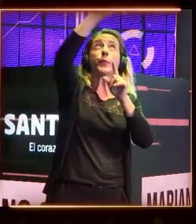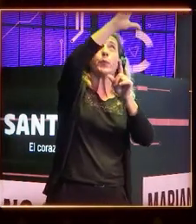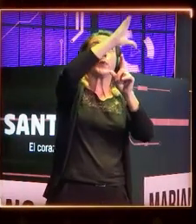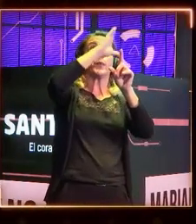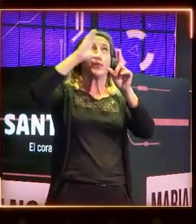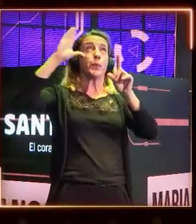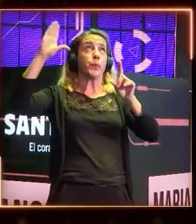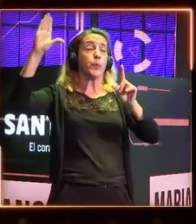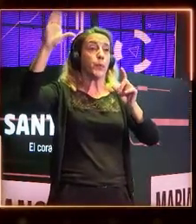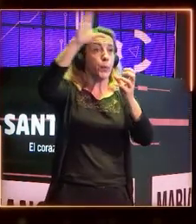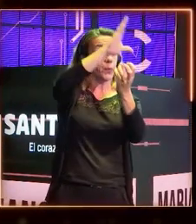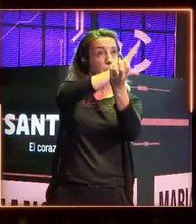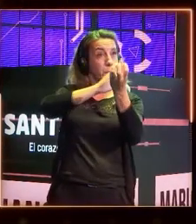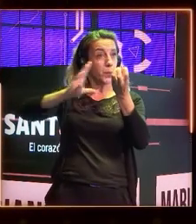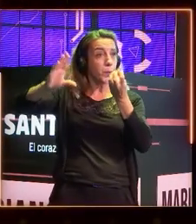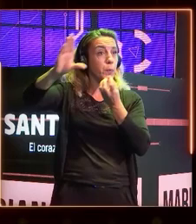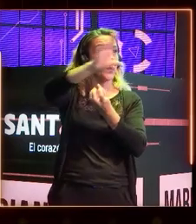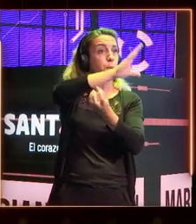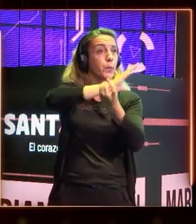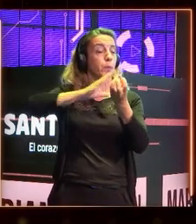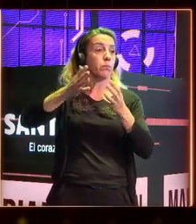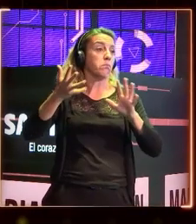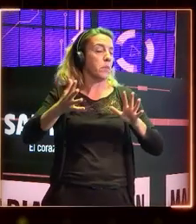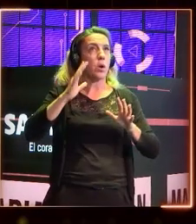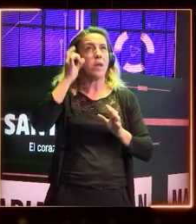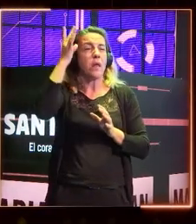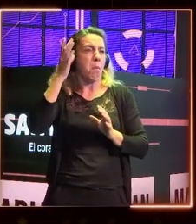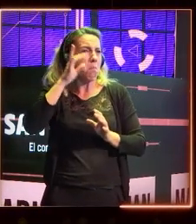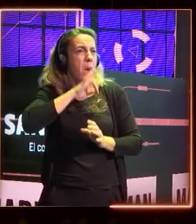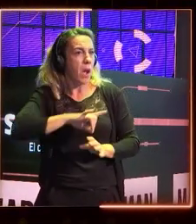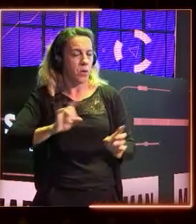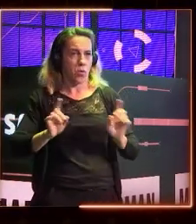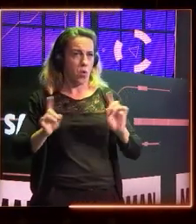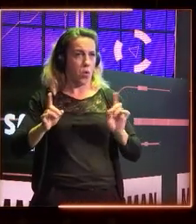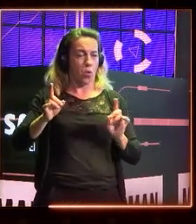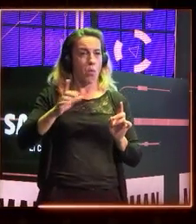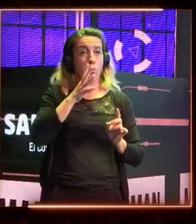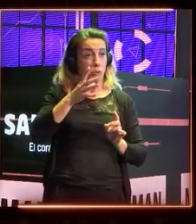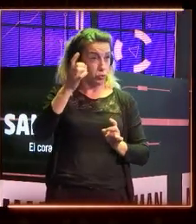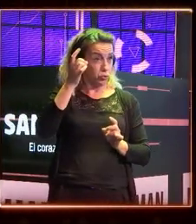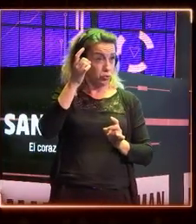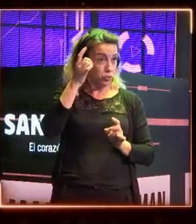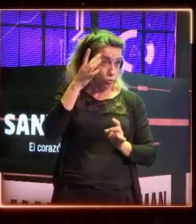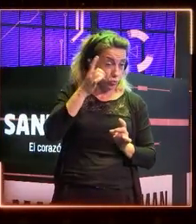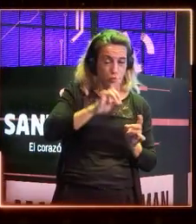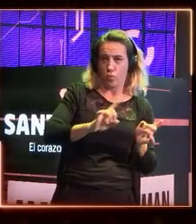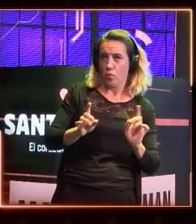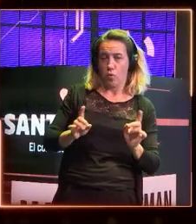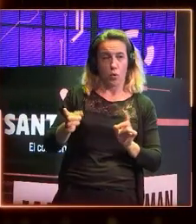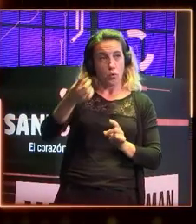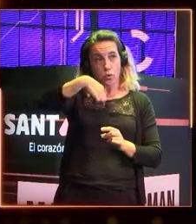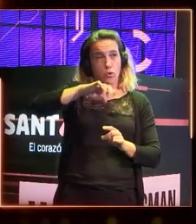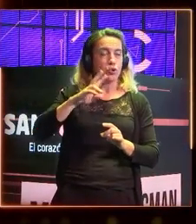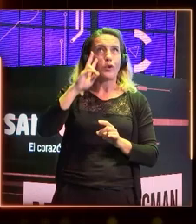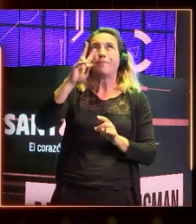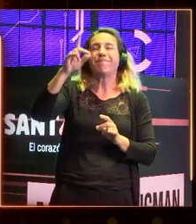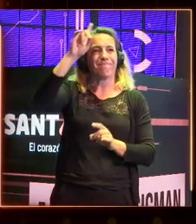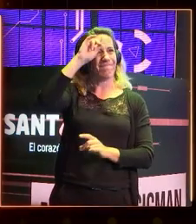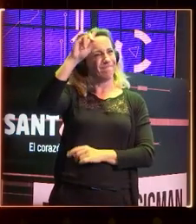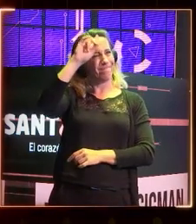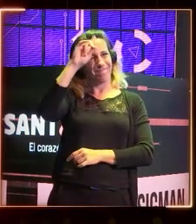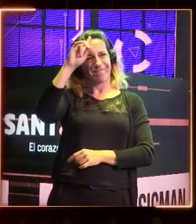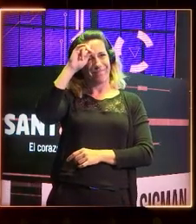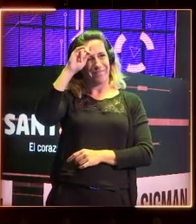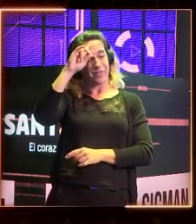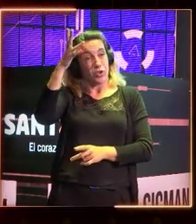planeta y entender que esa idea estaba mal pero no está mal porque éramos tontos estaba mal porque al ojo desnudo las cosas se veían de esa manera y fundamos teorías